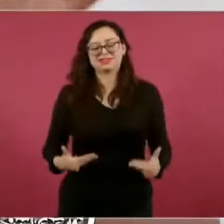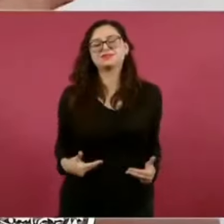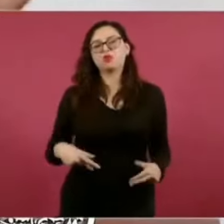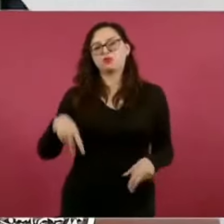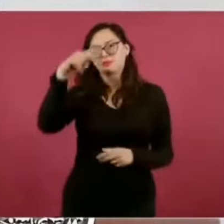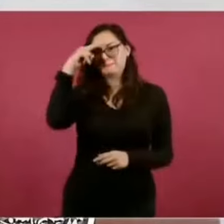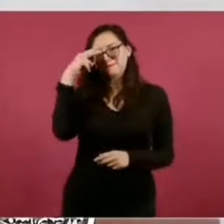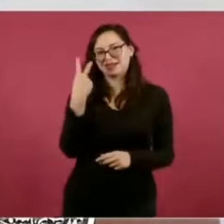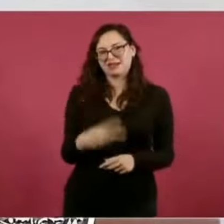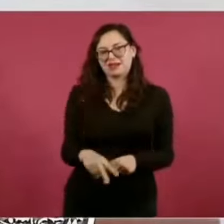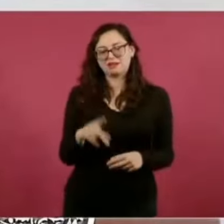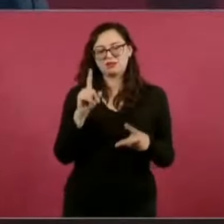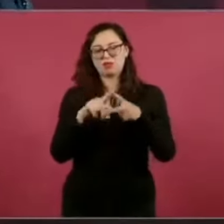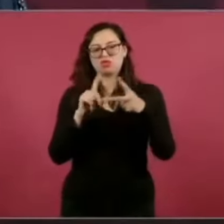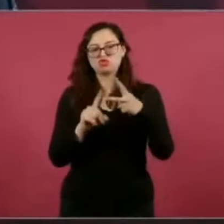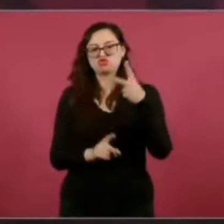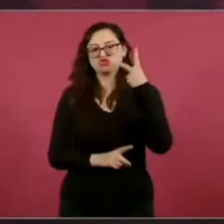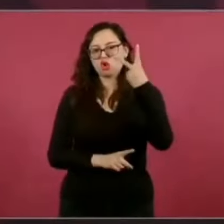Es